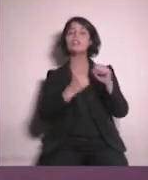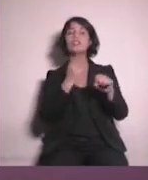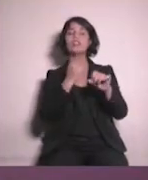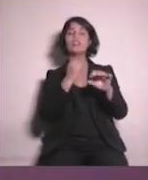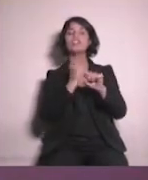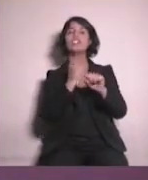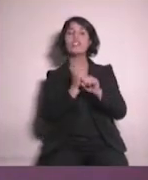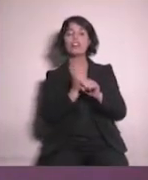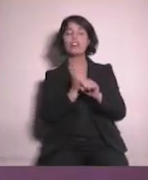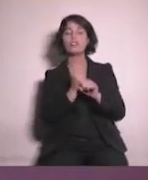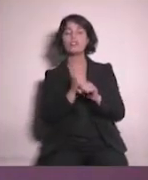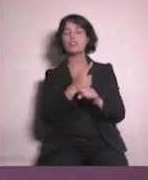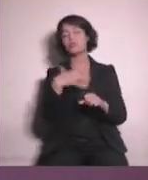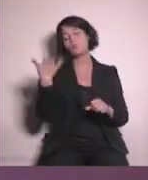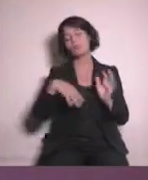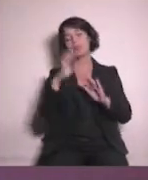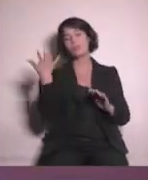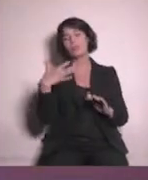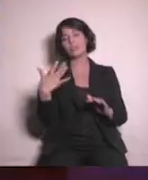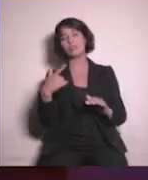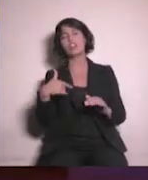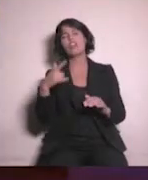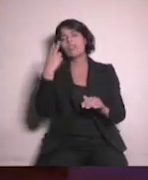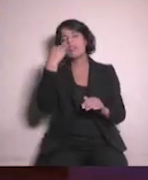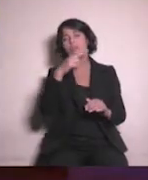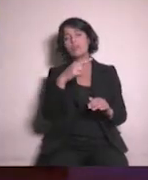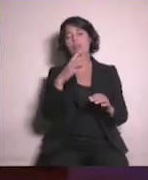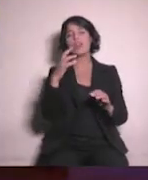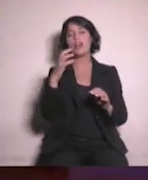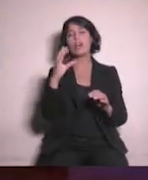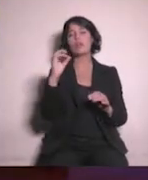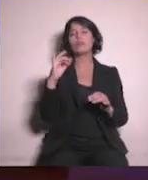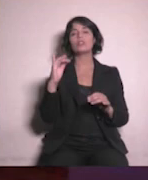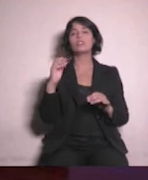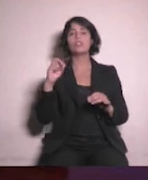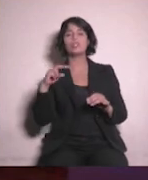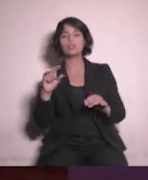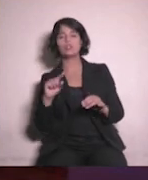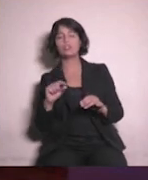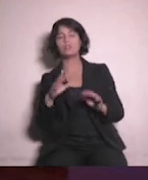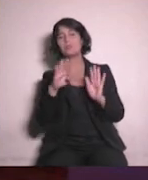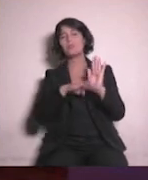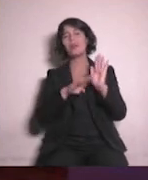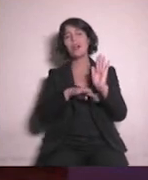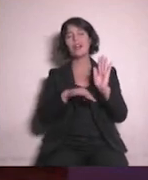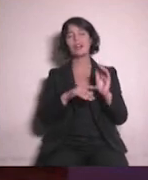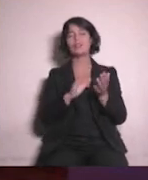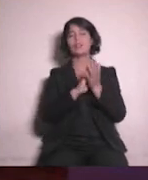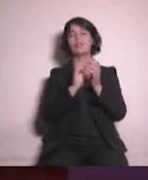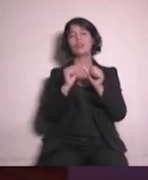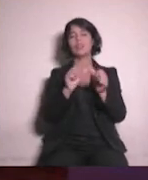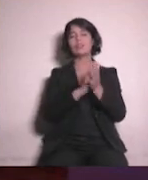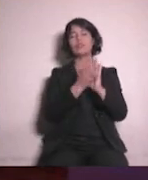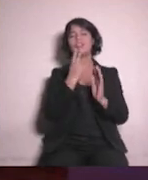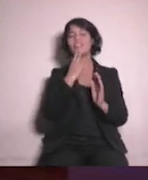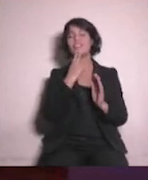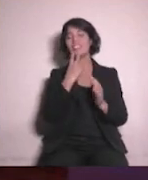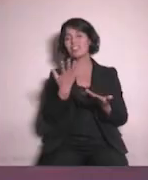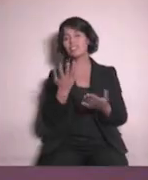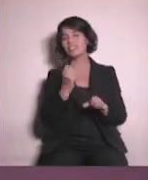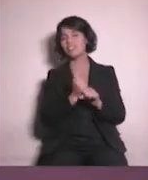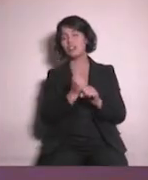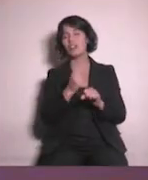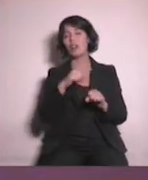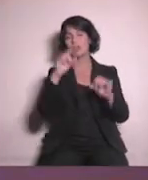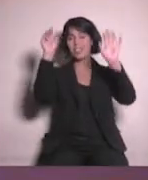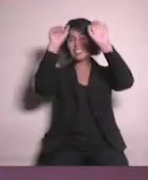más relevante. ¿Y qué es lo que encontramos? Que las cotizaciones son bajas durante la vida laboral. Solo para ser claro, el